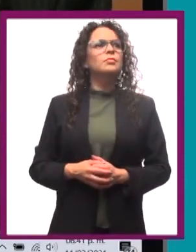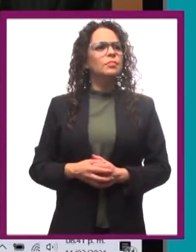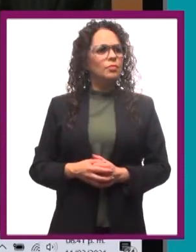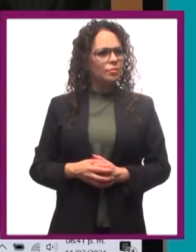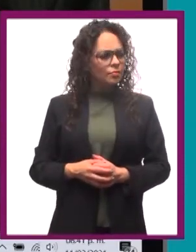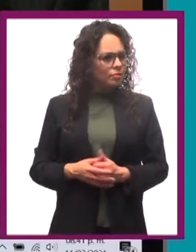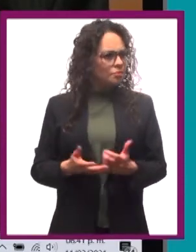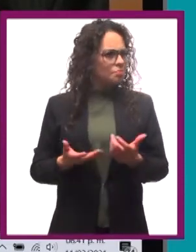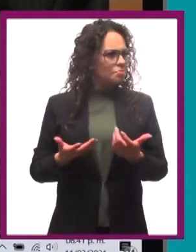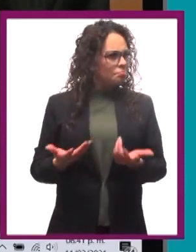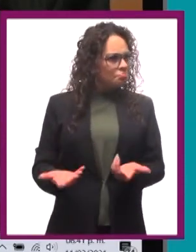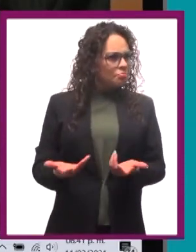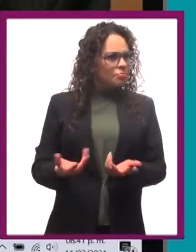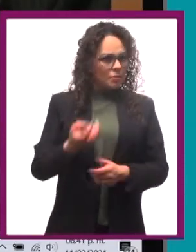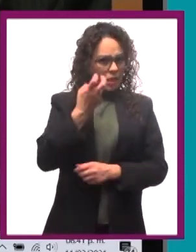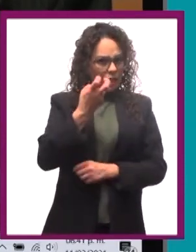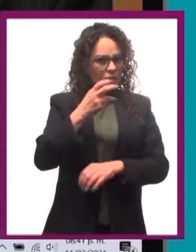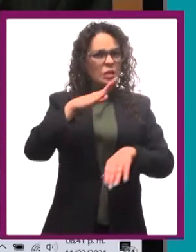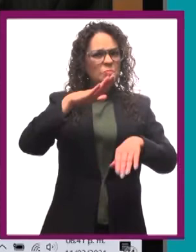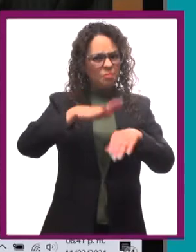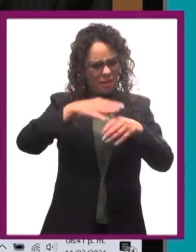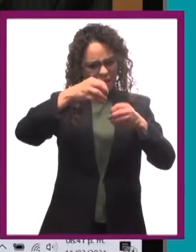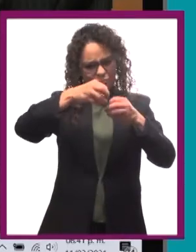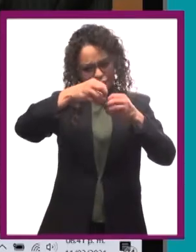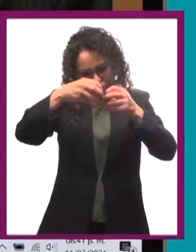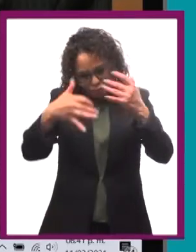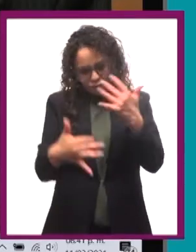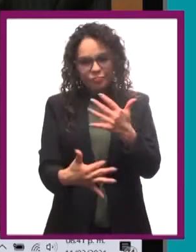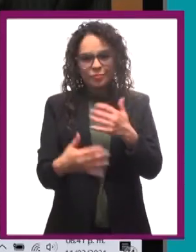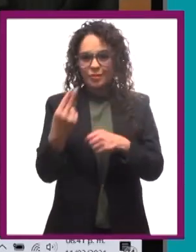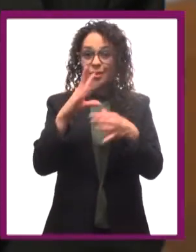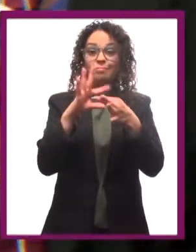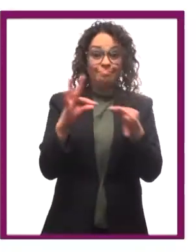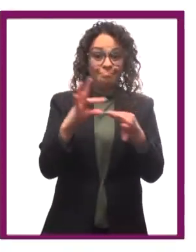No. Creo que tenemos que desmenuzar esto.